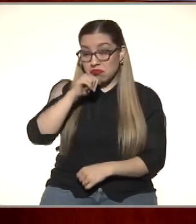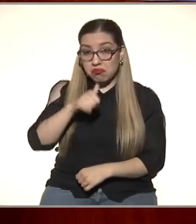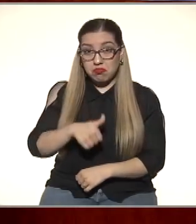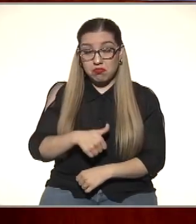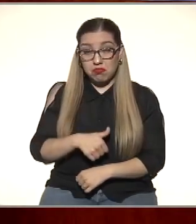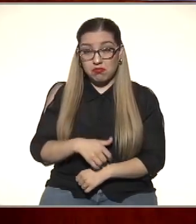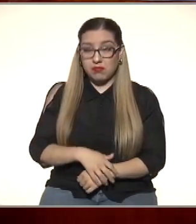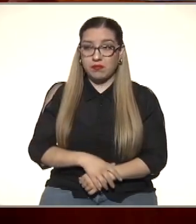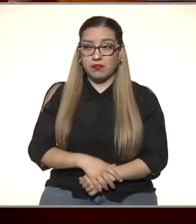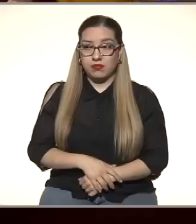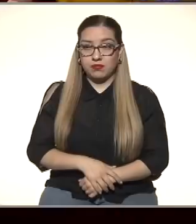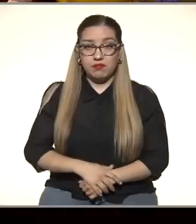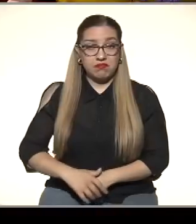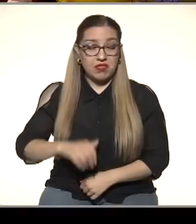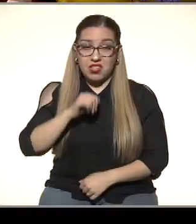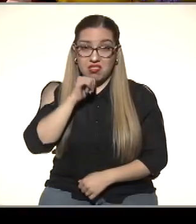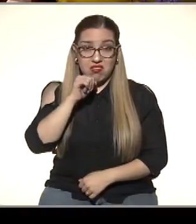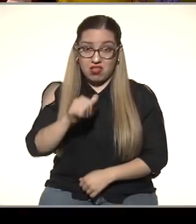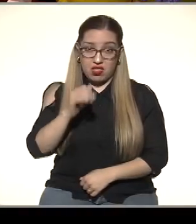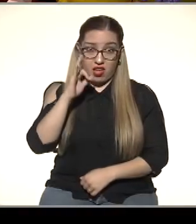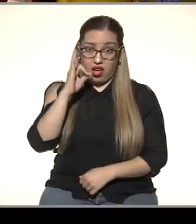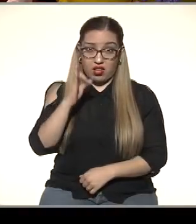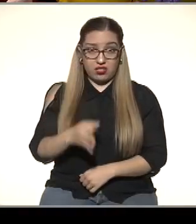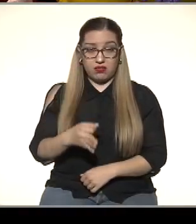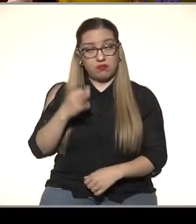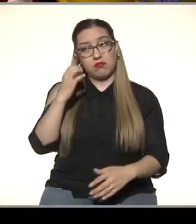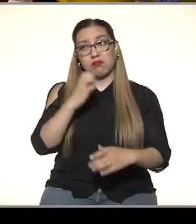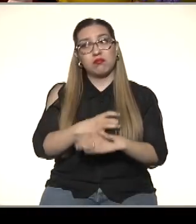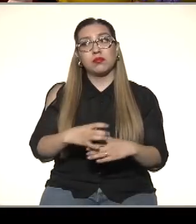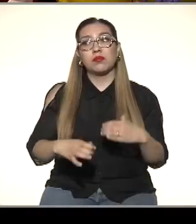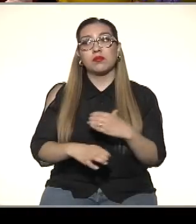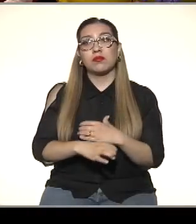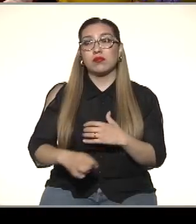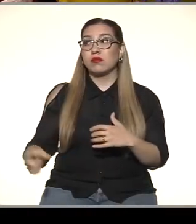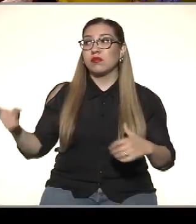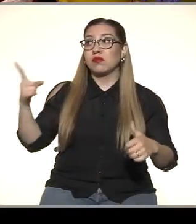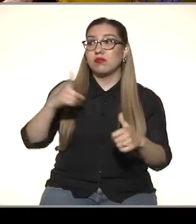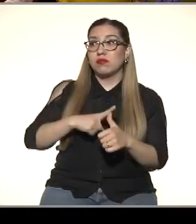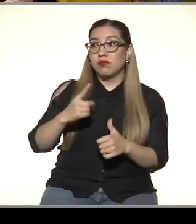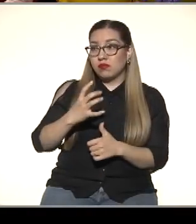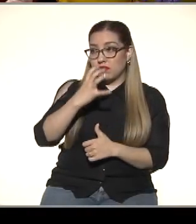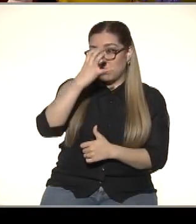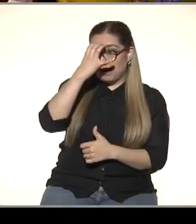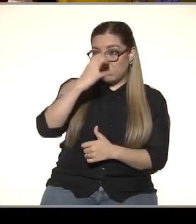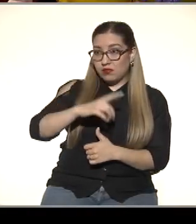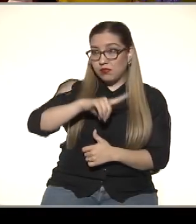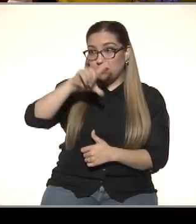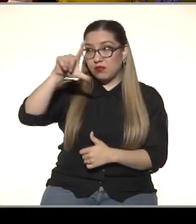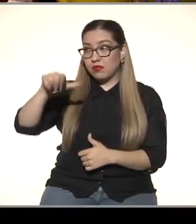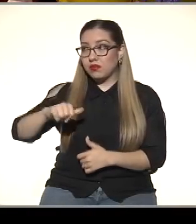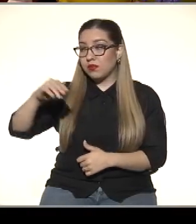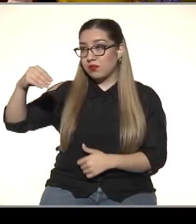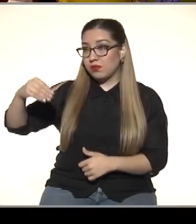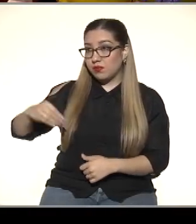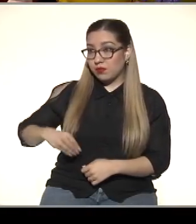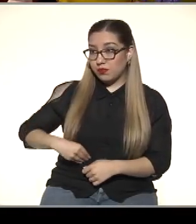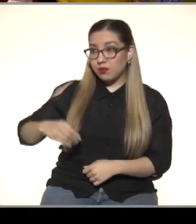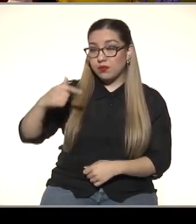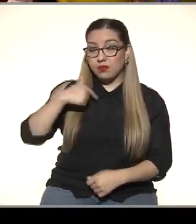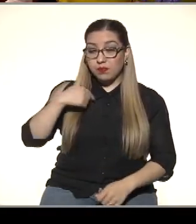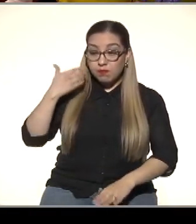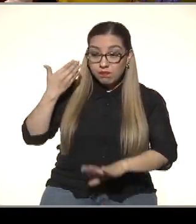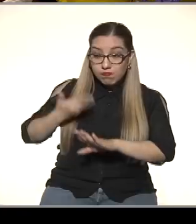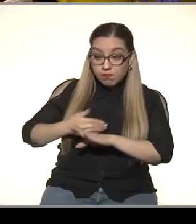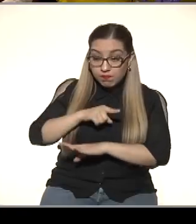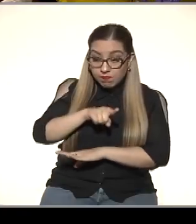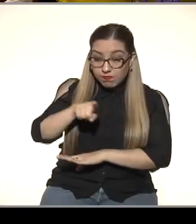asumimos. No lo asumimos primero con vergüenza y después con culpa. Y la culpa es hice algo que afectó a los otros,